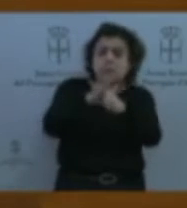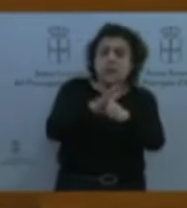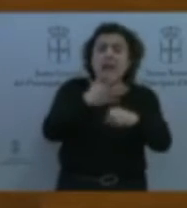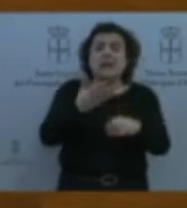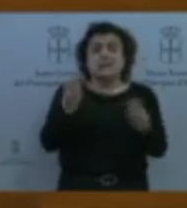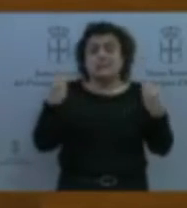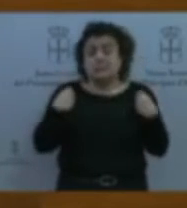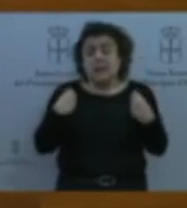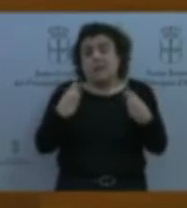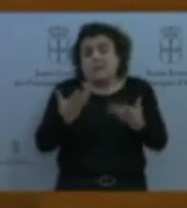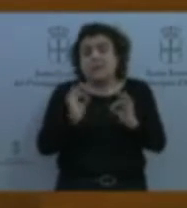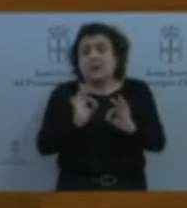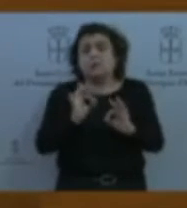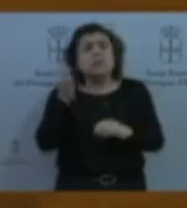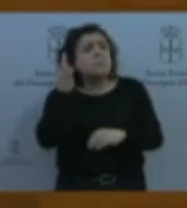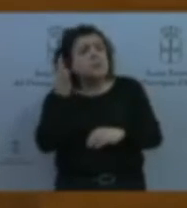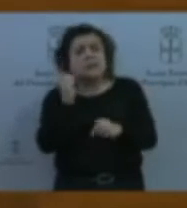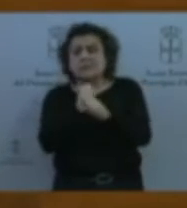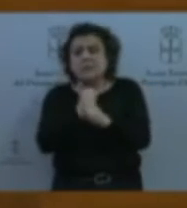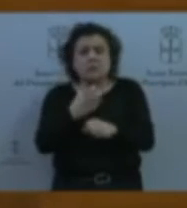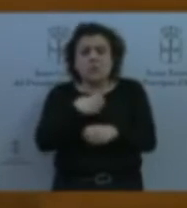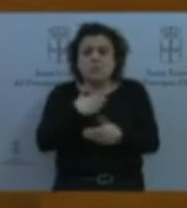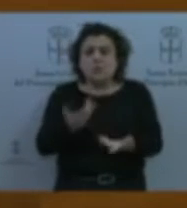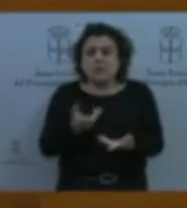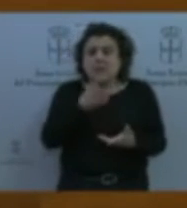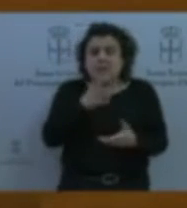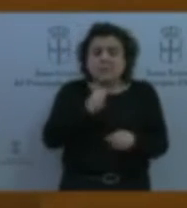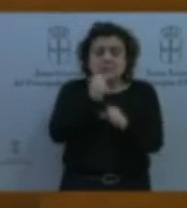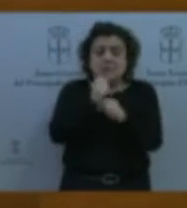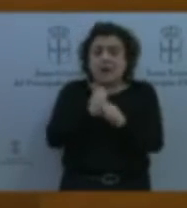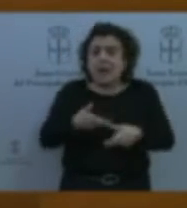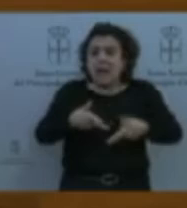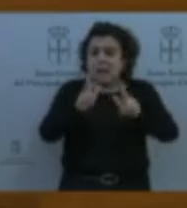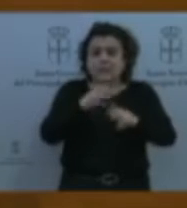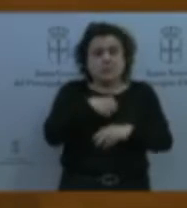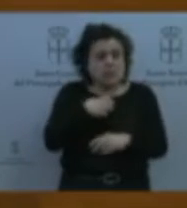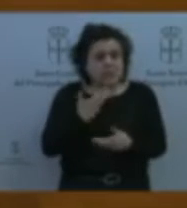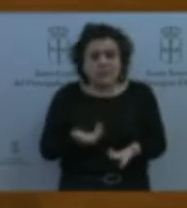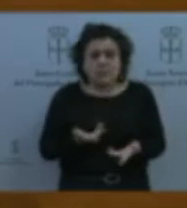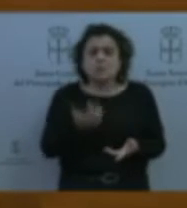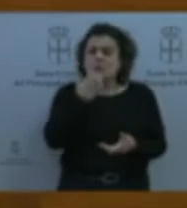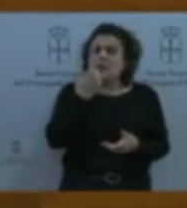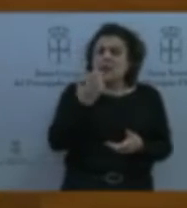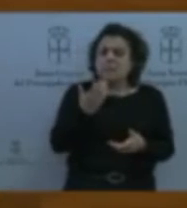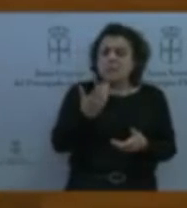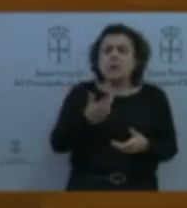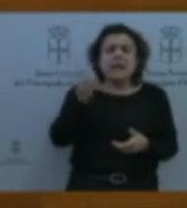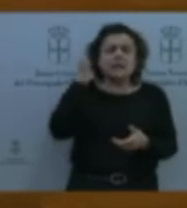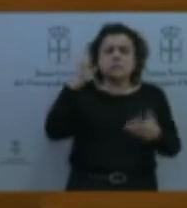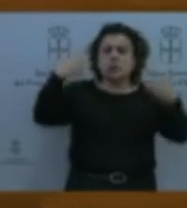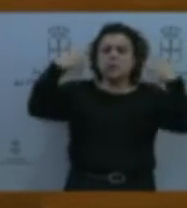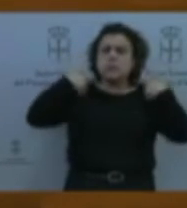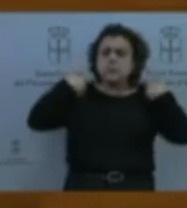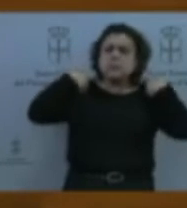libre. Porque sí ha habido un ejemplo de la carga que han sobrellevado las mujeres durante esta pandemia, es precisamente el ámbito de los